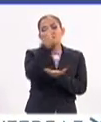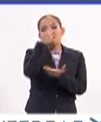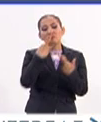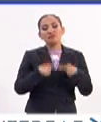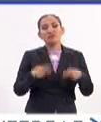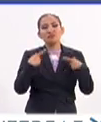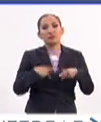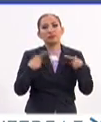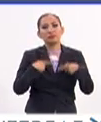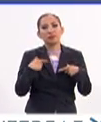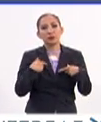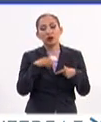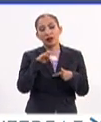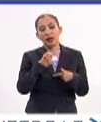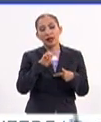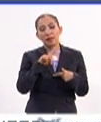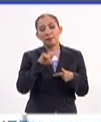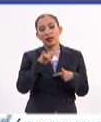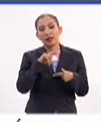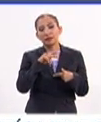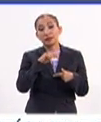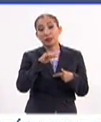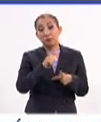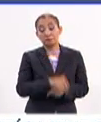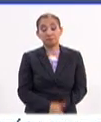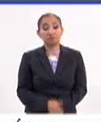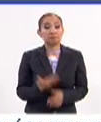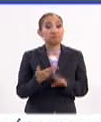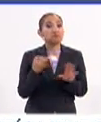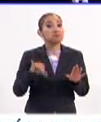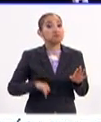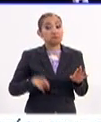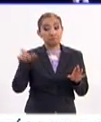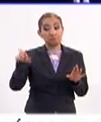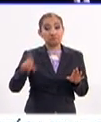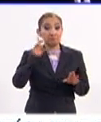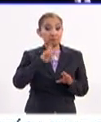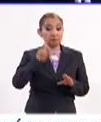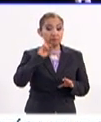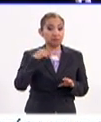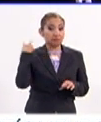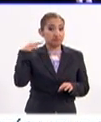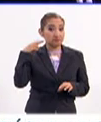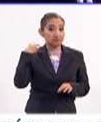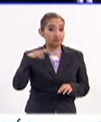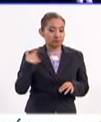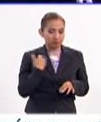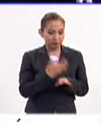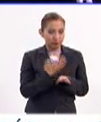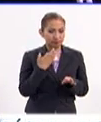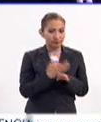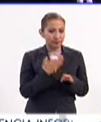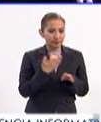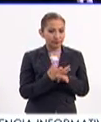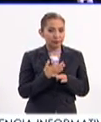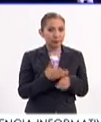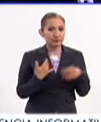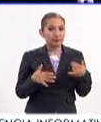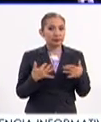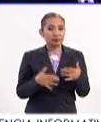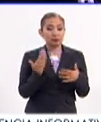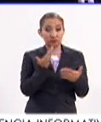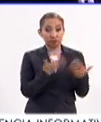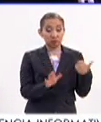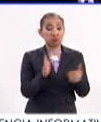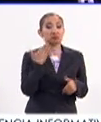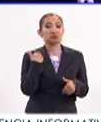gente con epilepsia también. Pues interesante el perfil de esta mujer veracruzana que actualmente, pues,